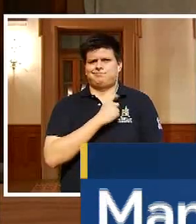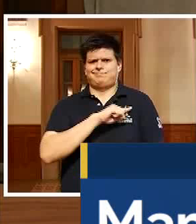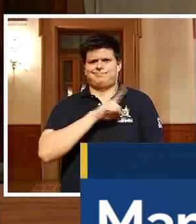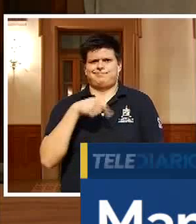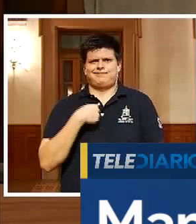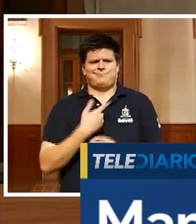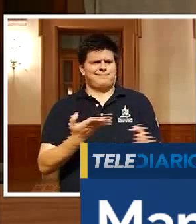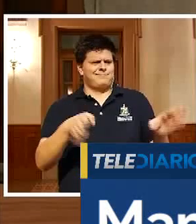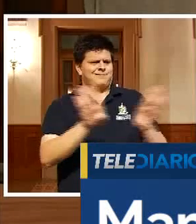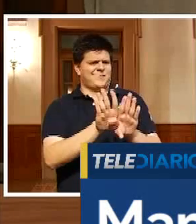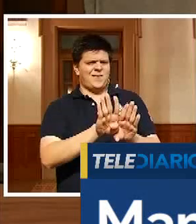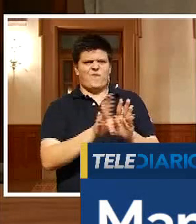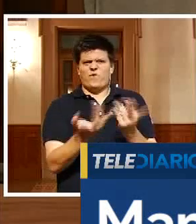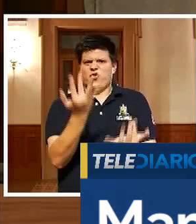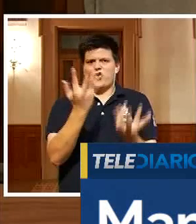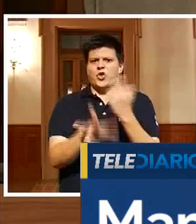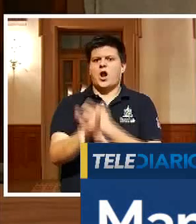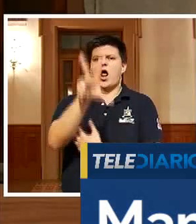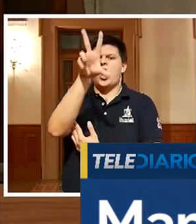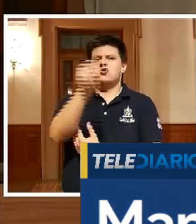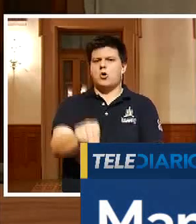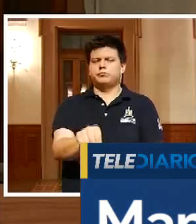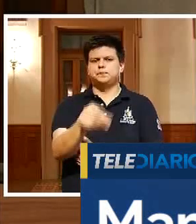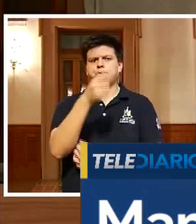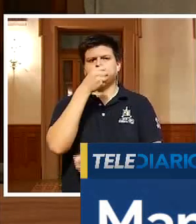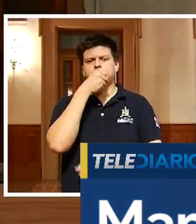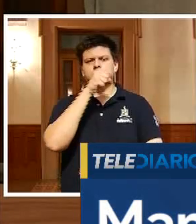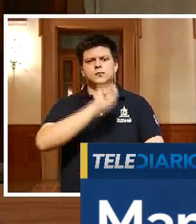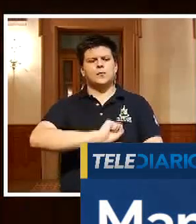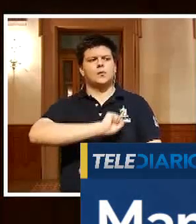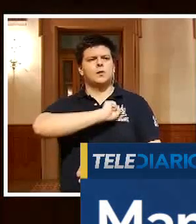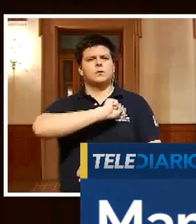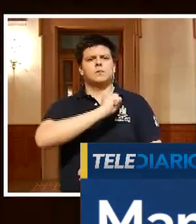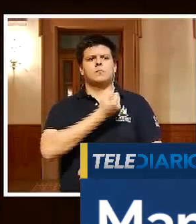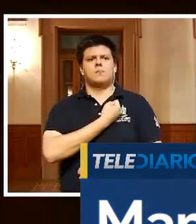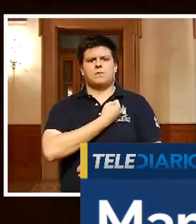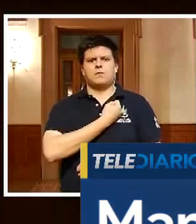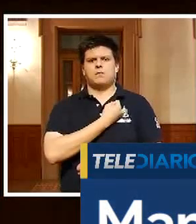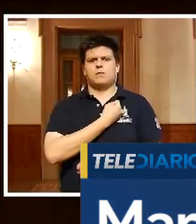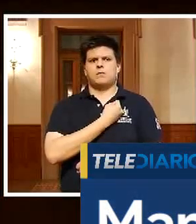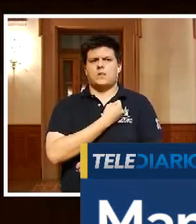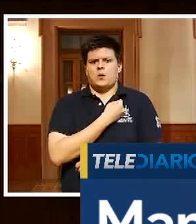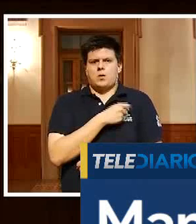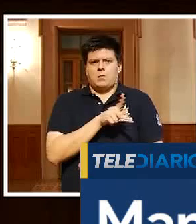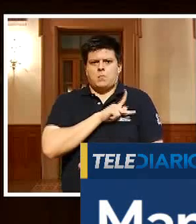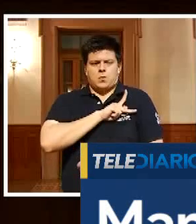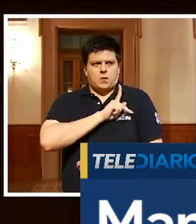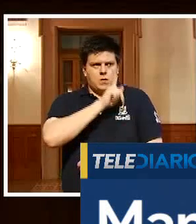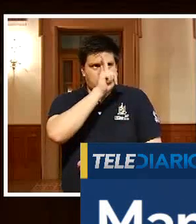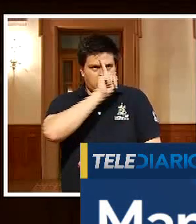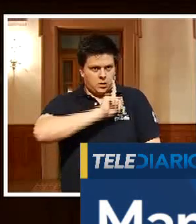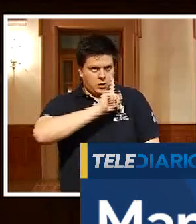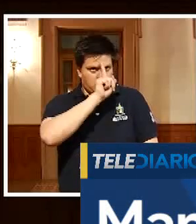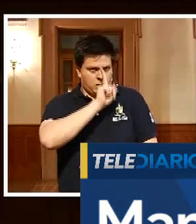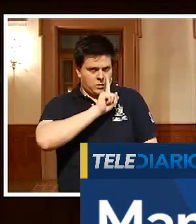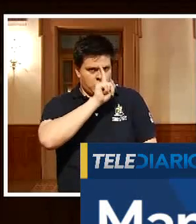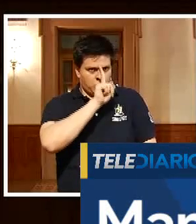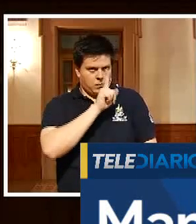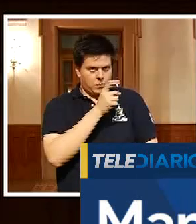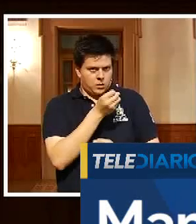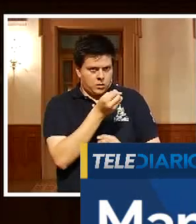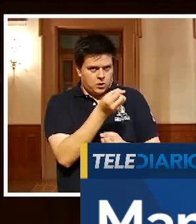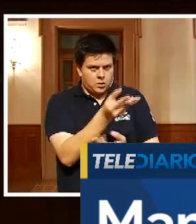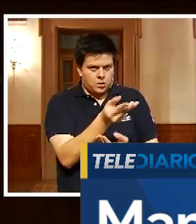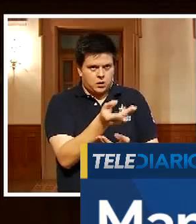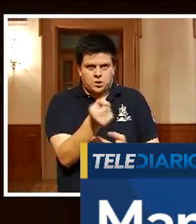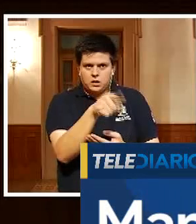Fundidora. La Secretaría de Salud hizo una recomendación que